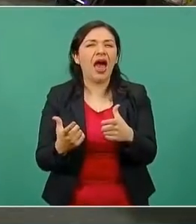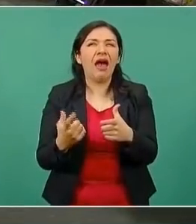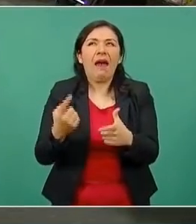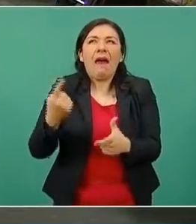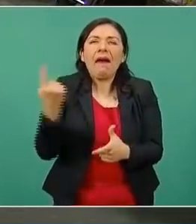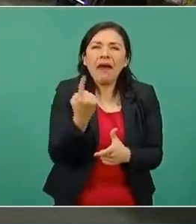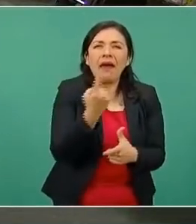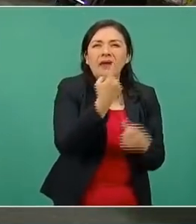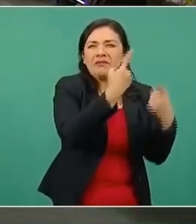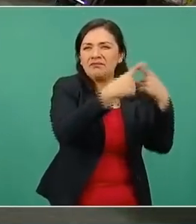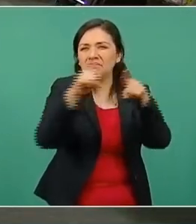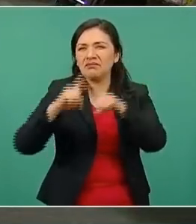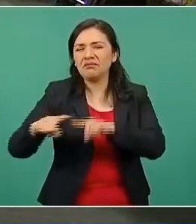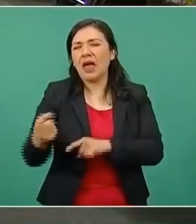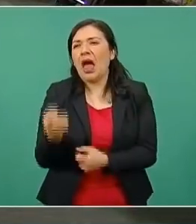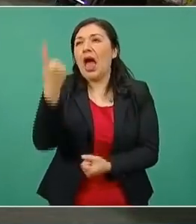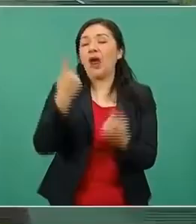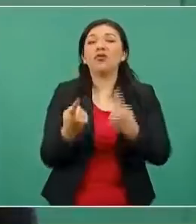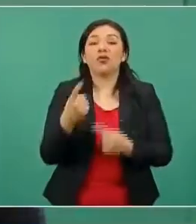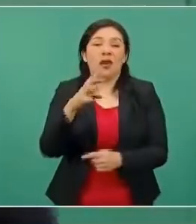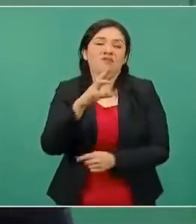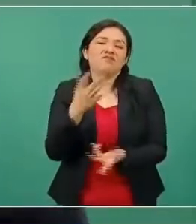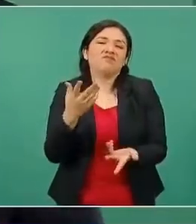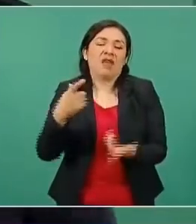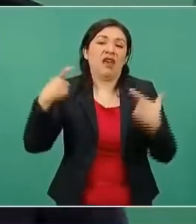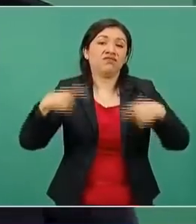para particulares,